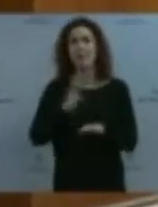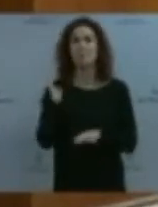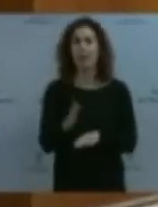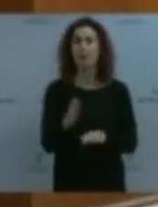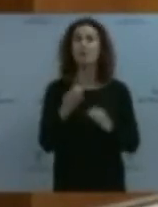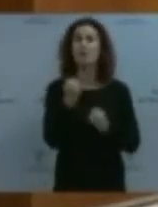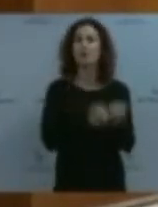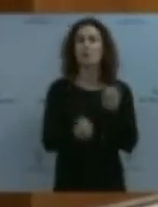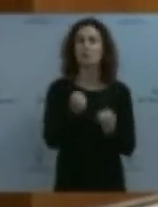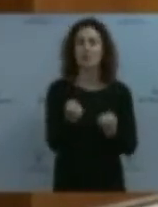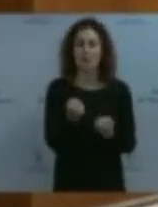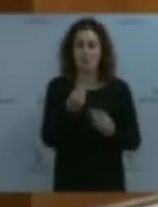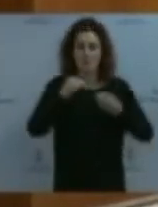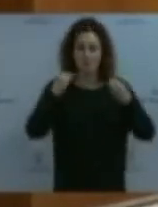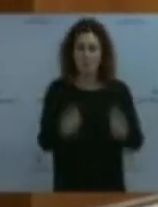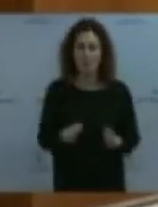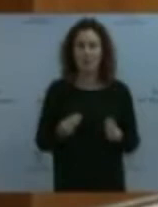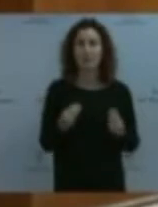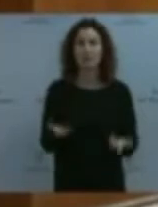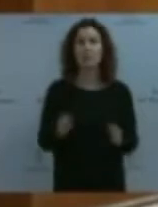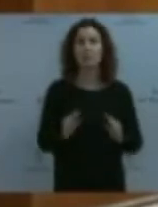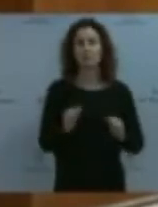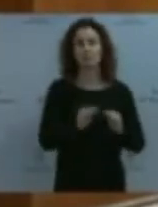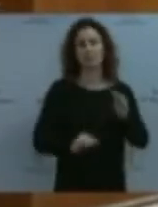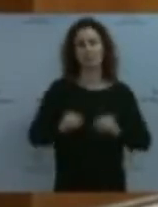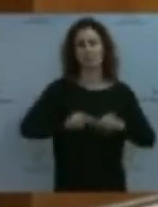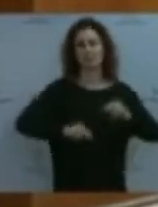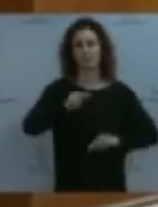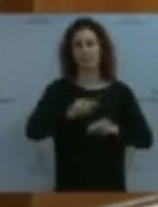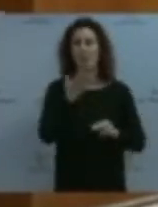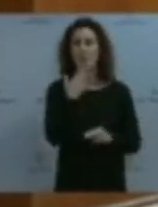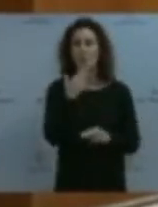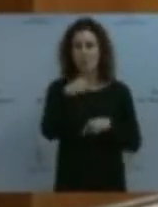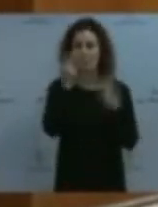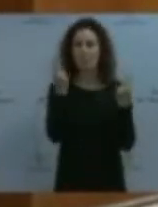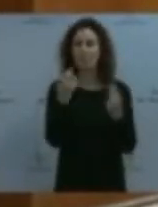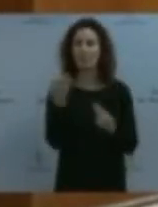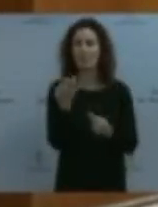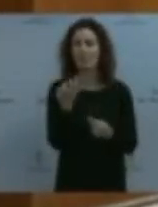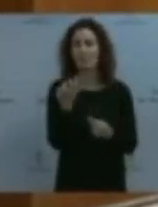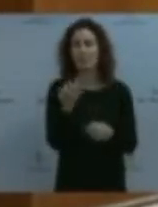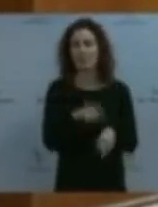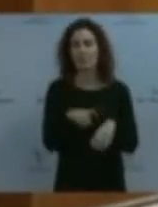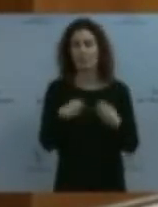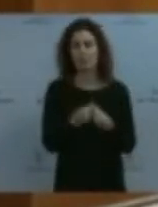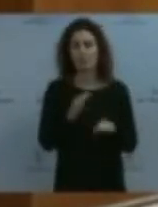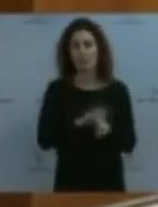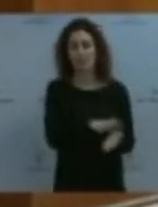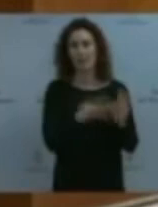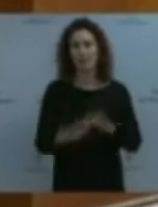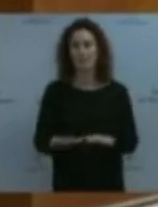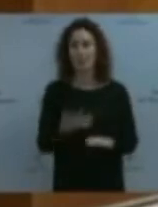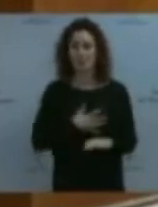Perlora como espacio de ocio público iba a servir al mismo tiempo para convertirla en un lugar a Fallaizu para la instalación de empresas de